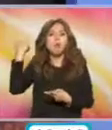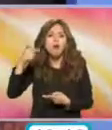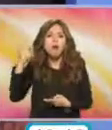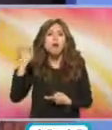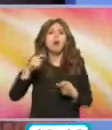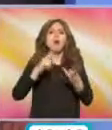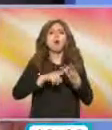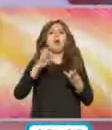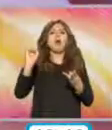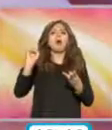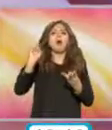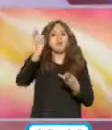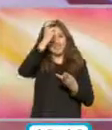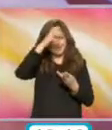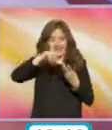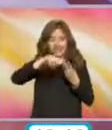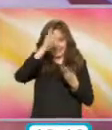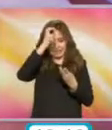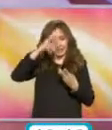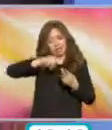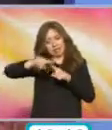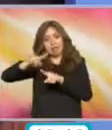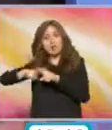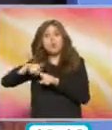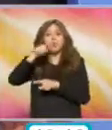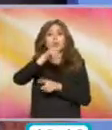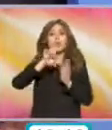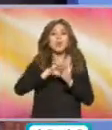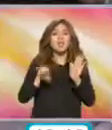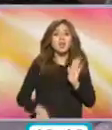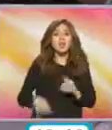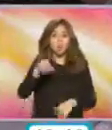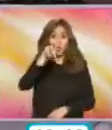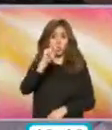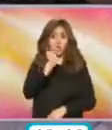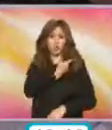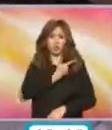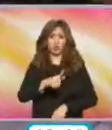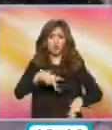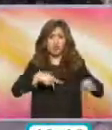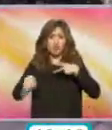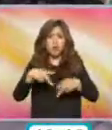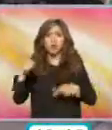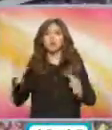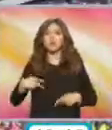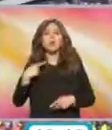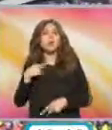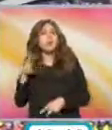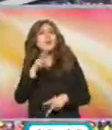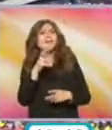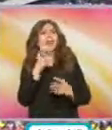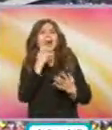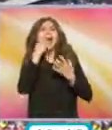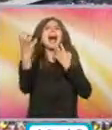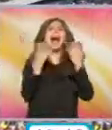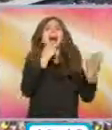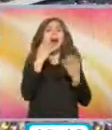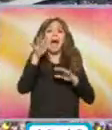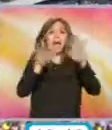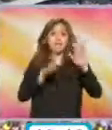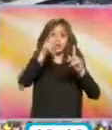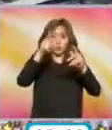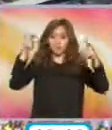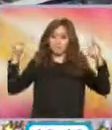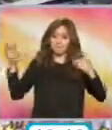por ejemplo, cuando es un mundial, ahí te mueres, ¿no? O sea, aunque no te guste el fútbol, hasta las mujeres le entran y ahí están gritando y hasta te pones la bandera y